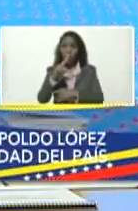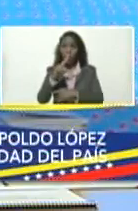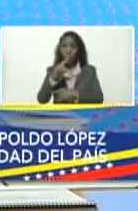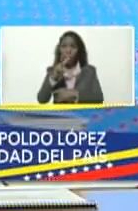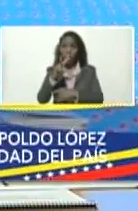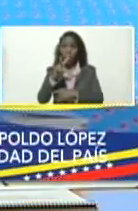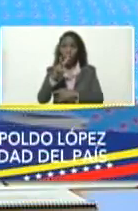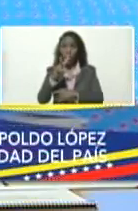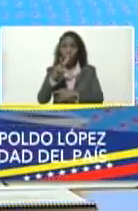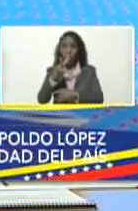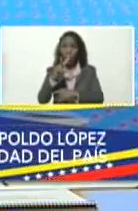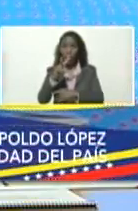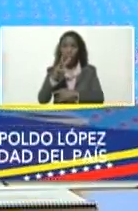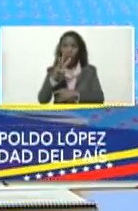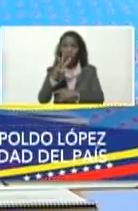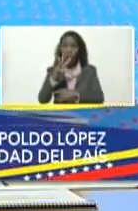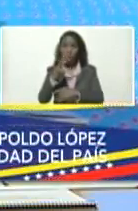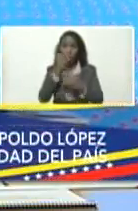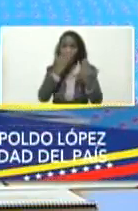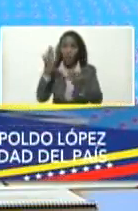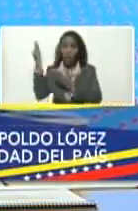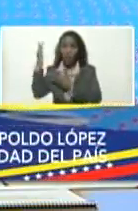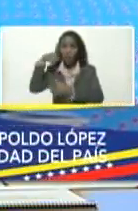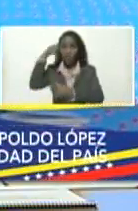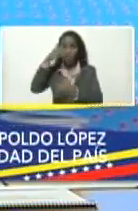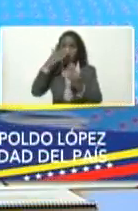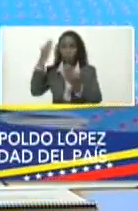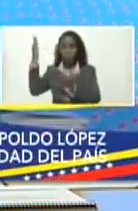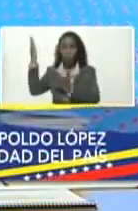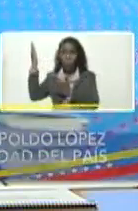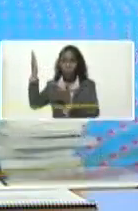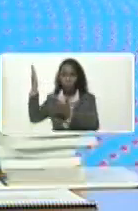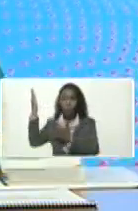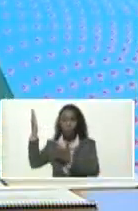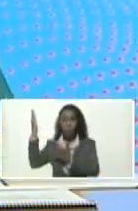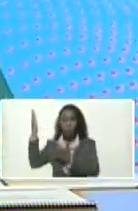A las dos. A las tres. Adelante, video.